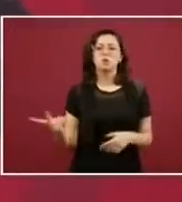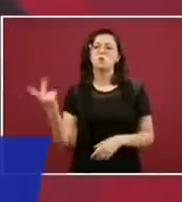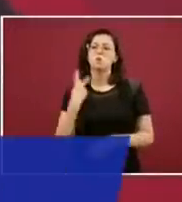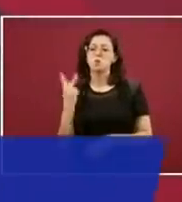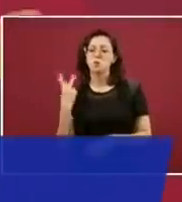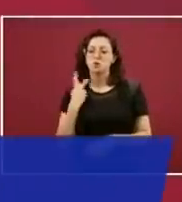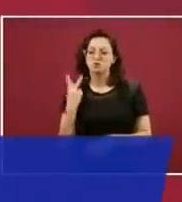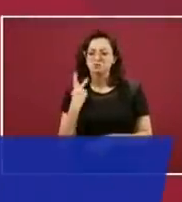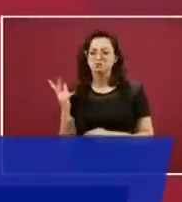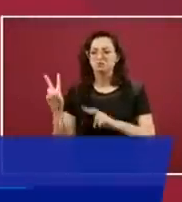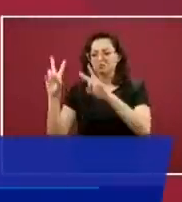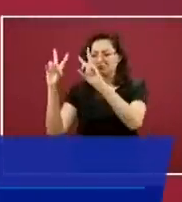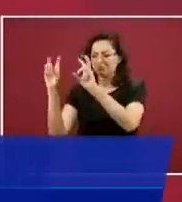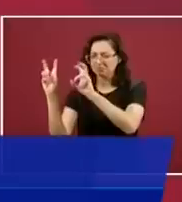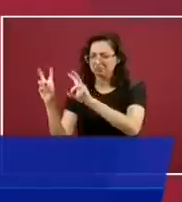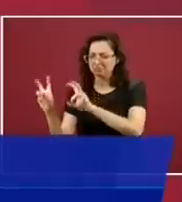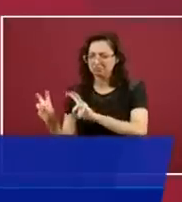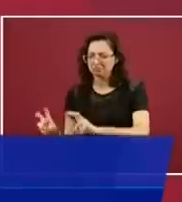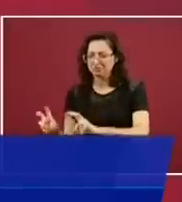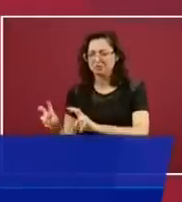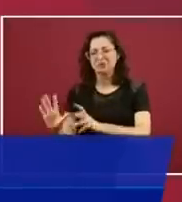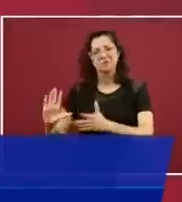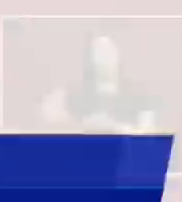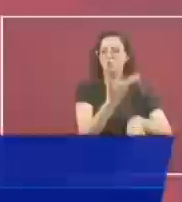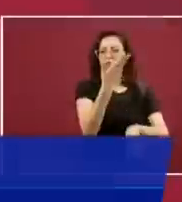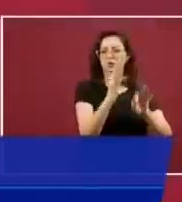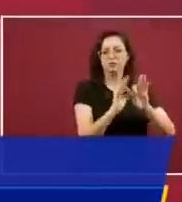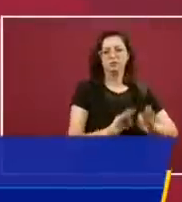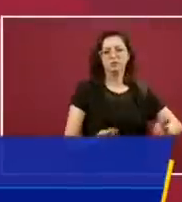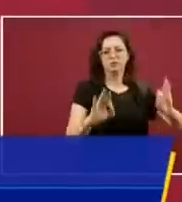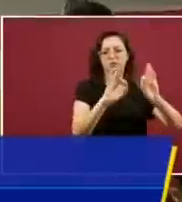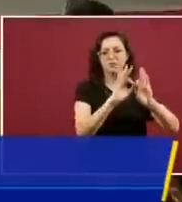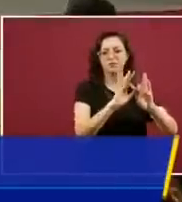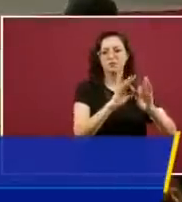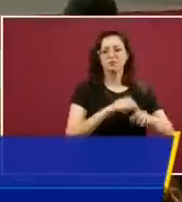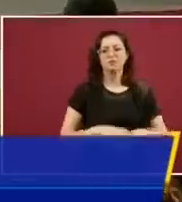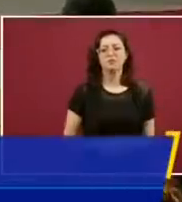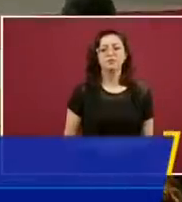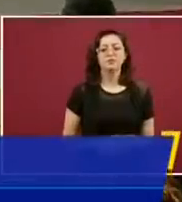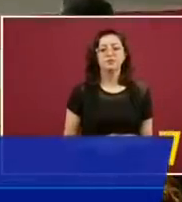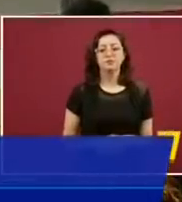cosa es la salud pública, porque